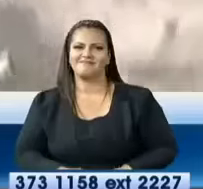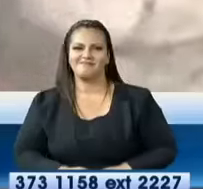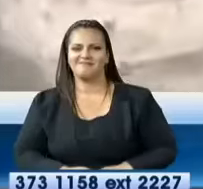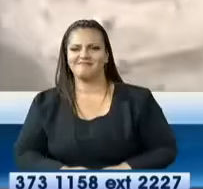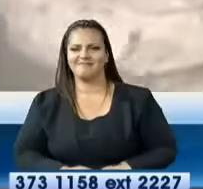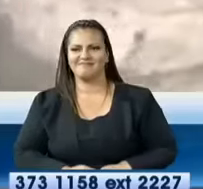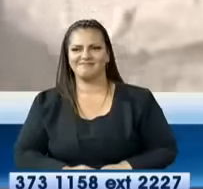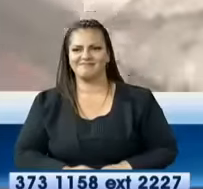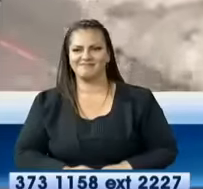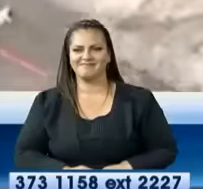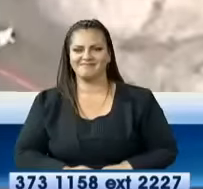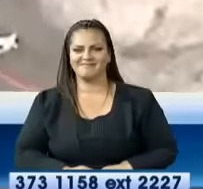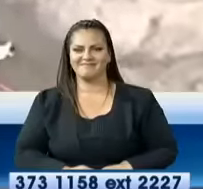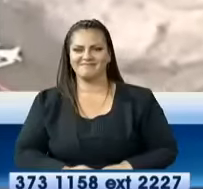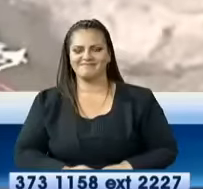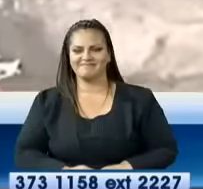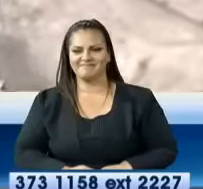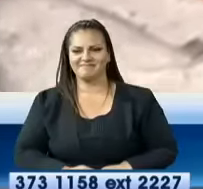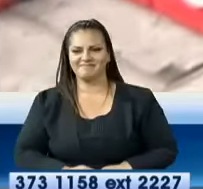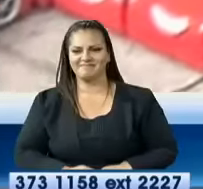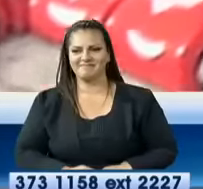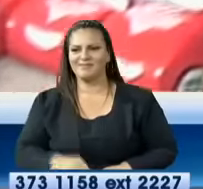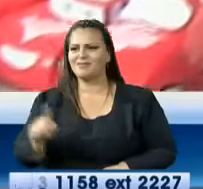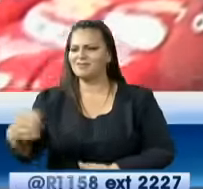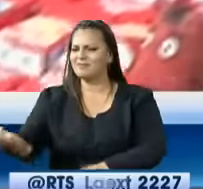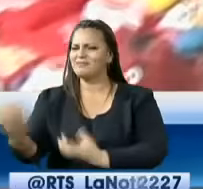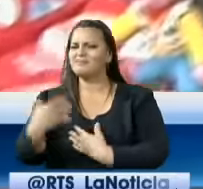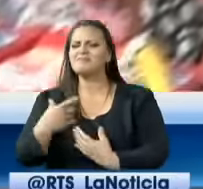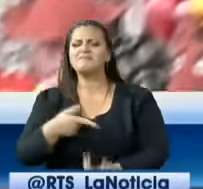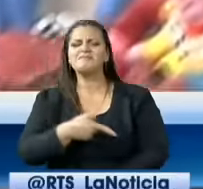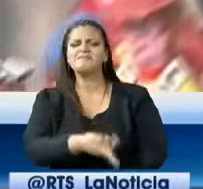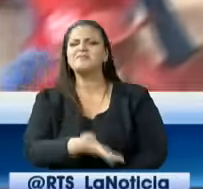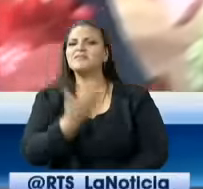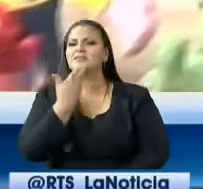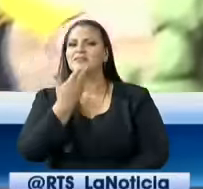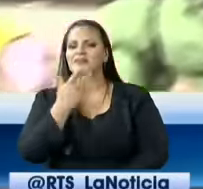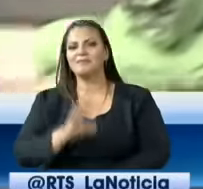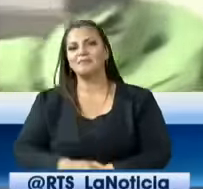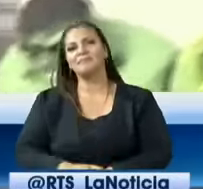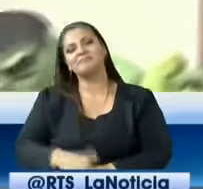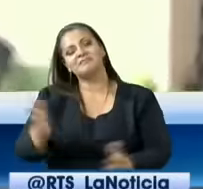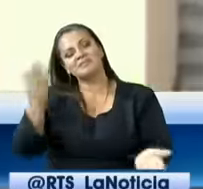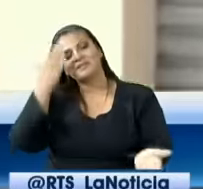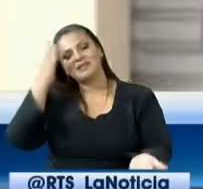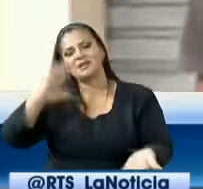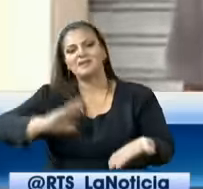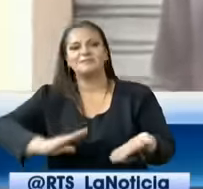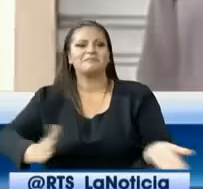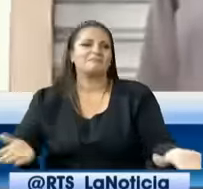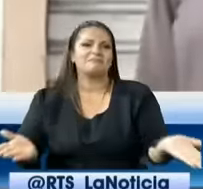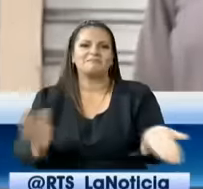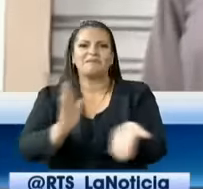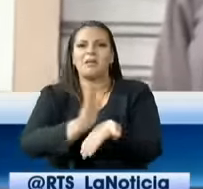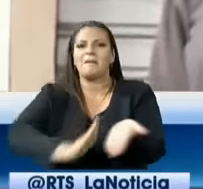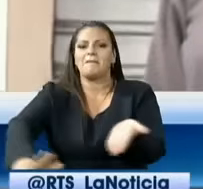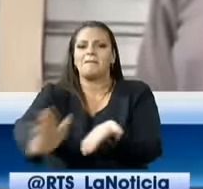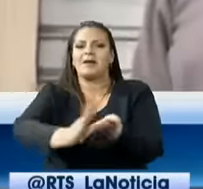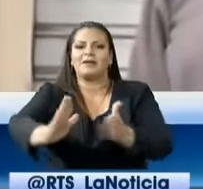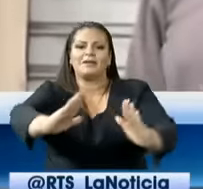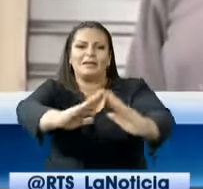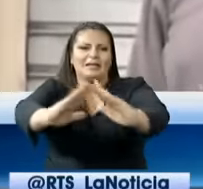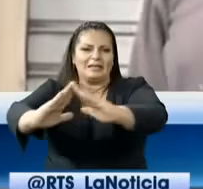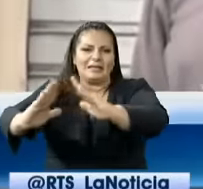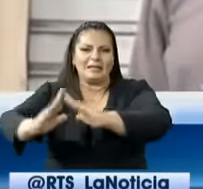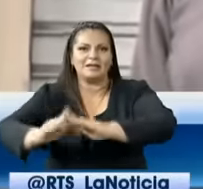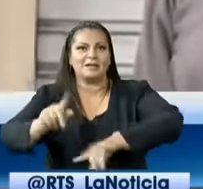mencionaba, usted es el que me contó que hay vecinos que se ponen de acuerdo para regalarle a una vecina y que se lo ponen en las puertas y